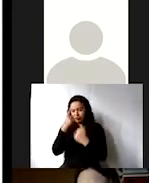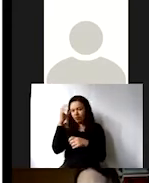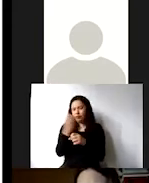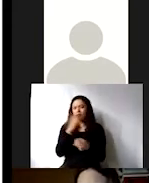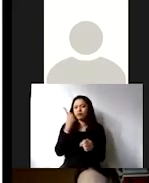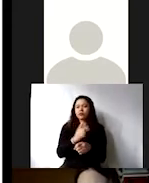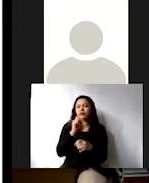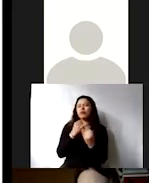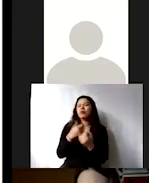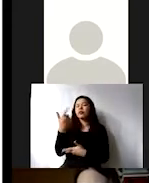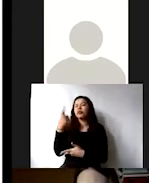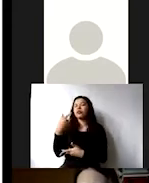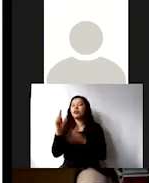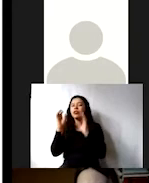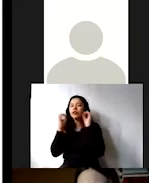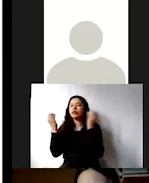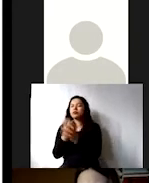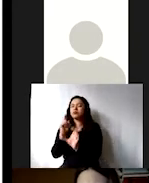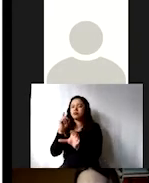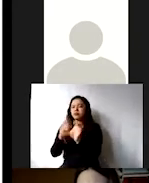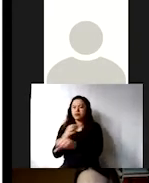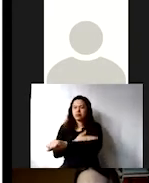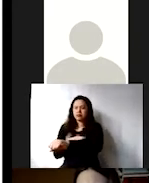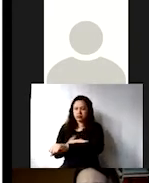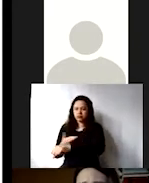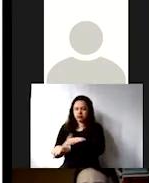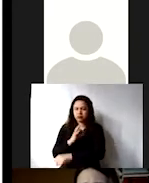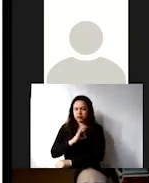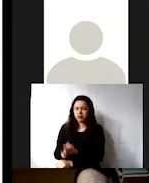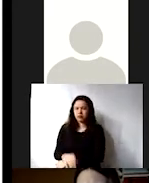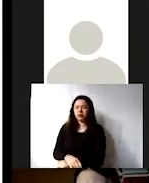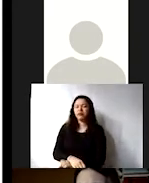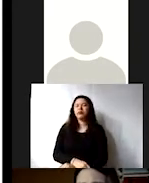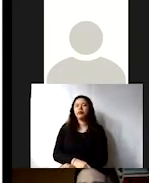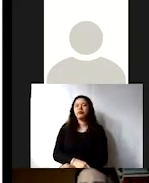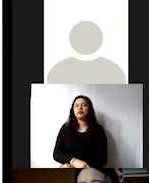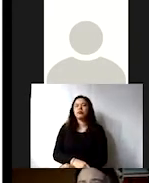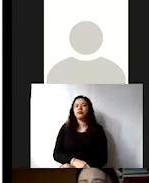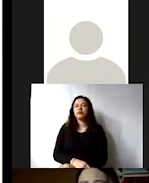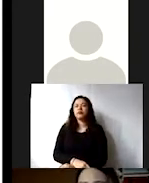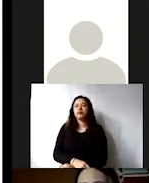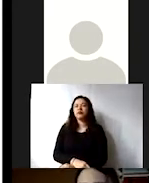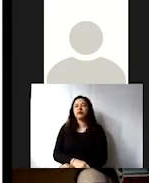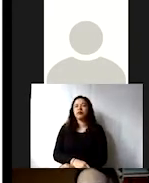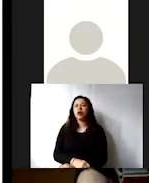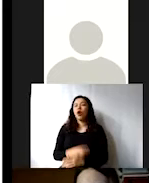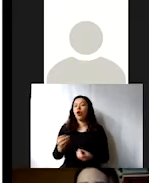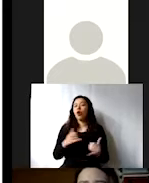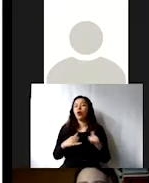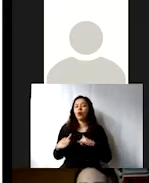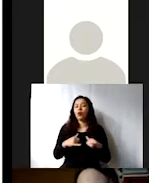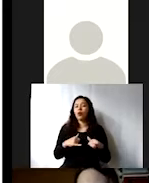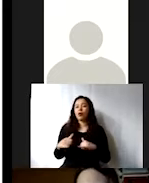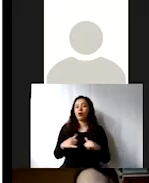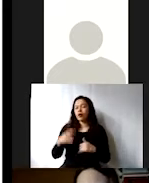a sus organizaciones en estas convocatorias o mapeos de oportunidades